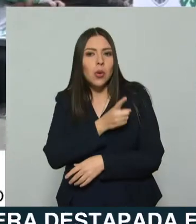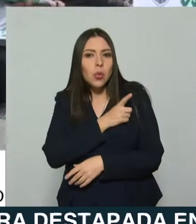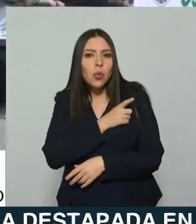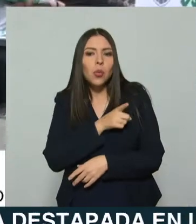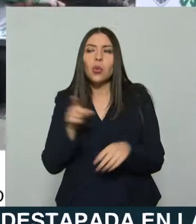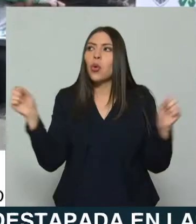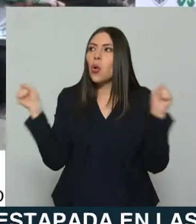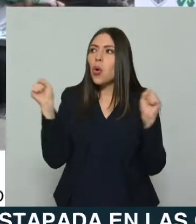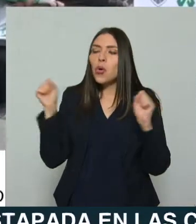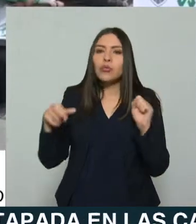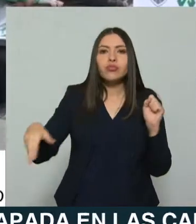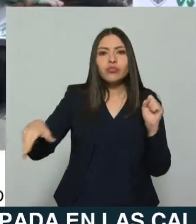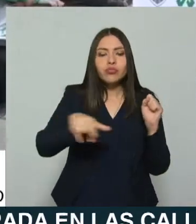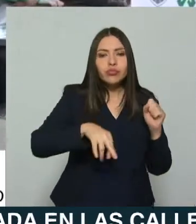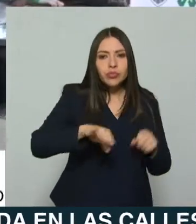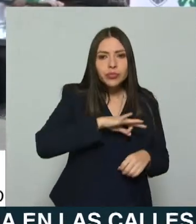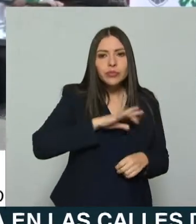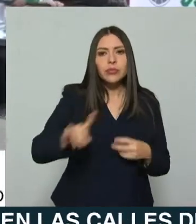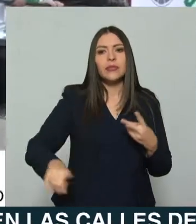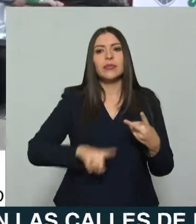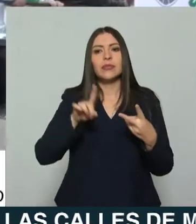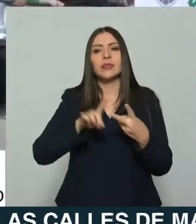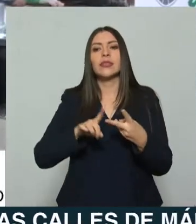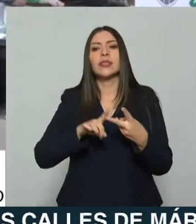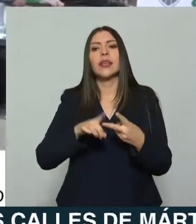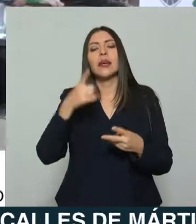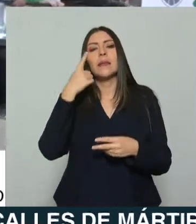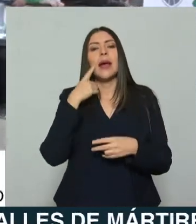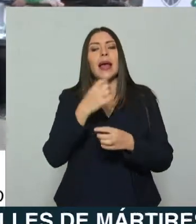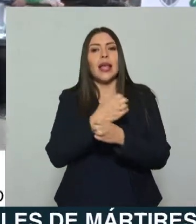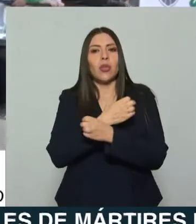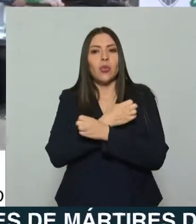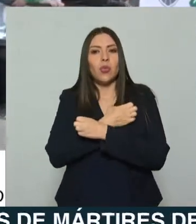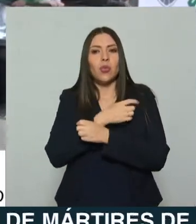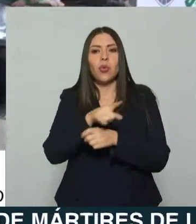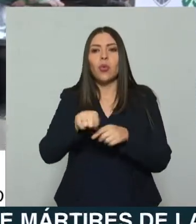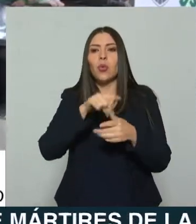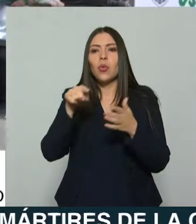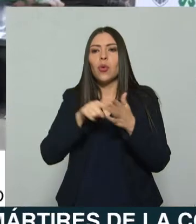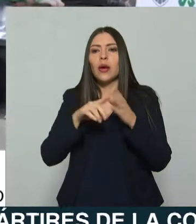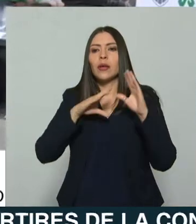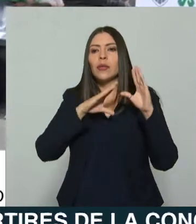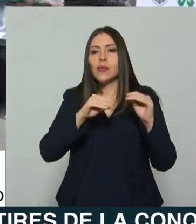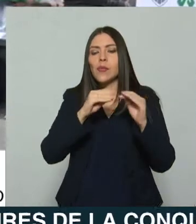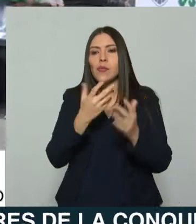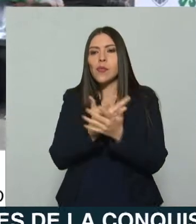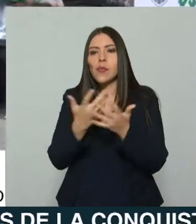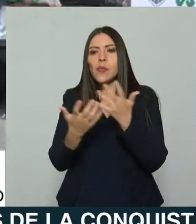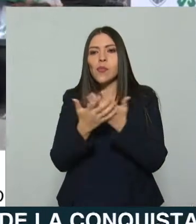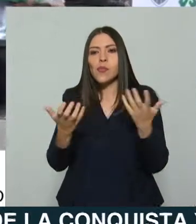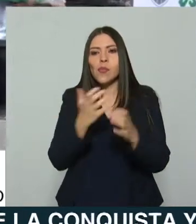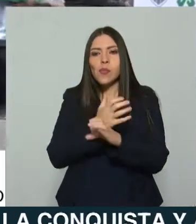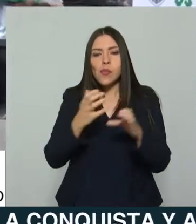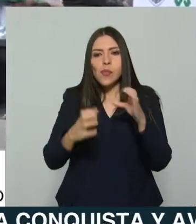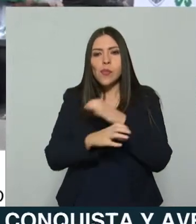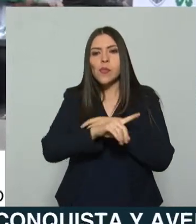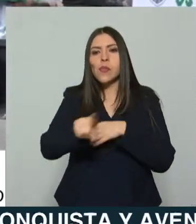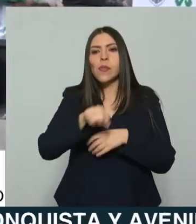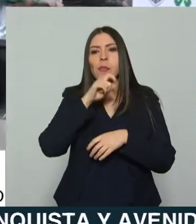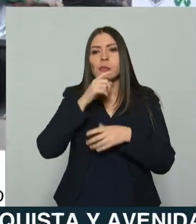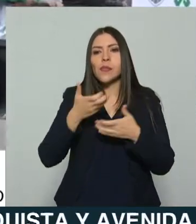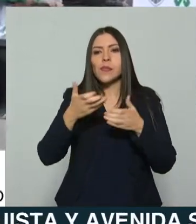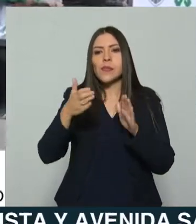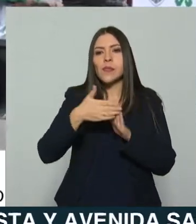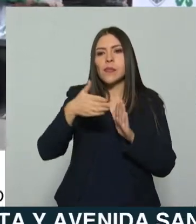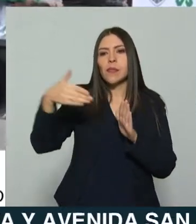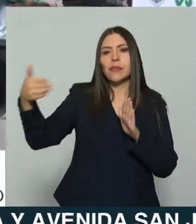a educación, porque hay un pabellón de oficios donde se hace referencia a las calles de la colonia aledaña, de la calle